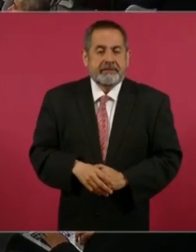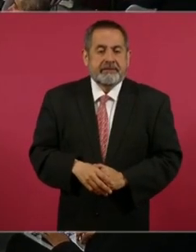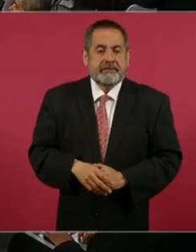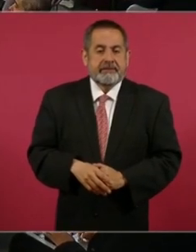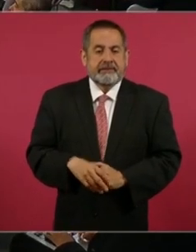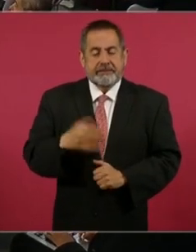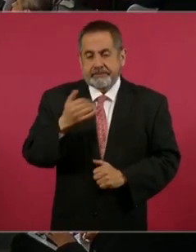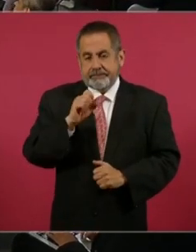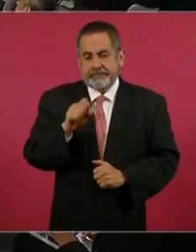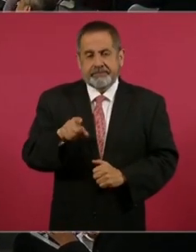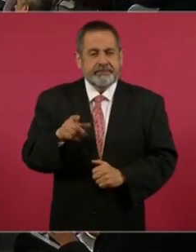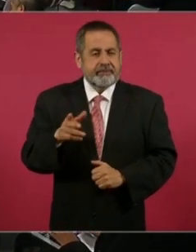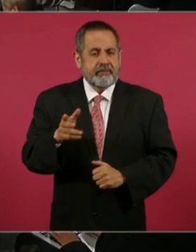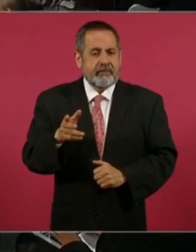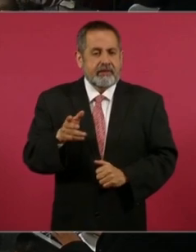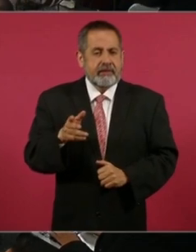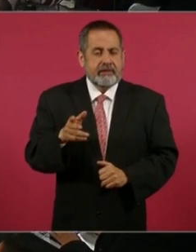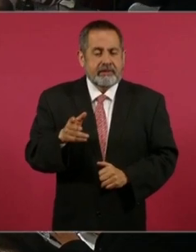Y